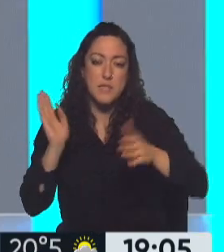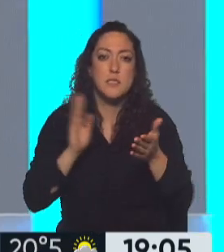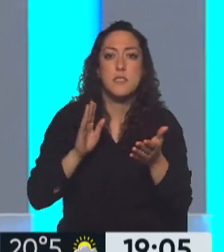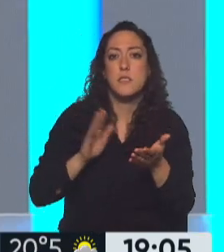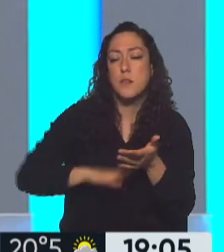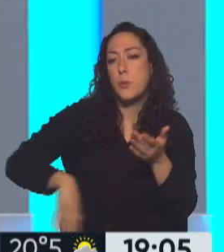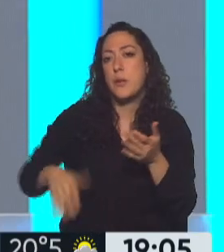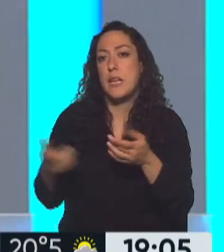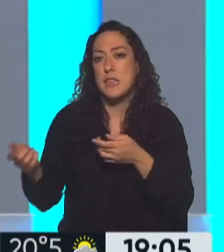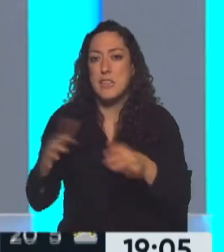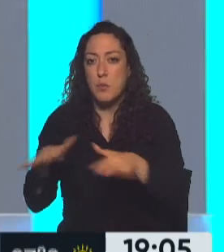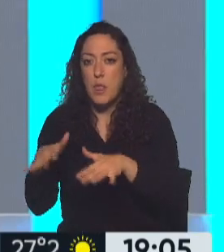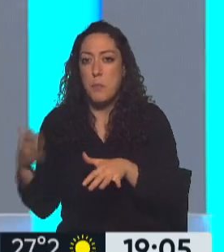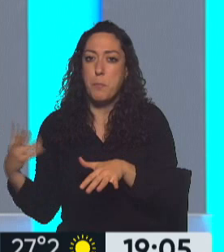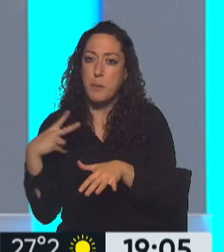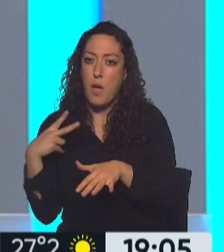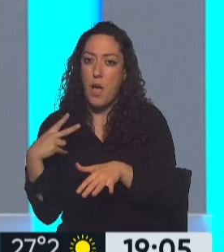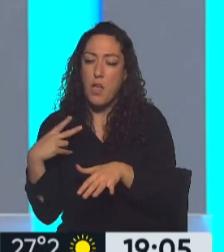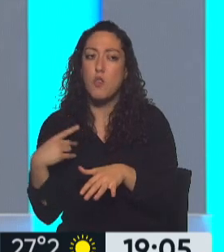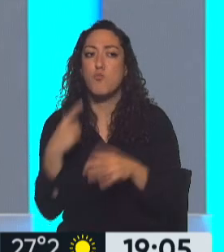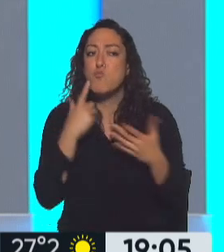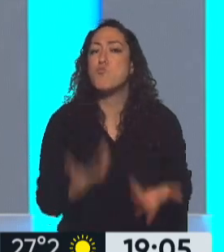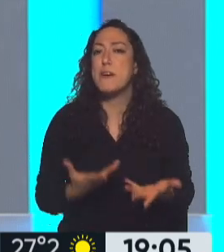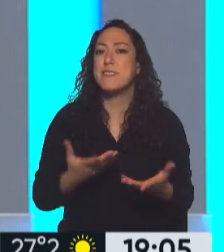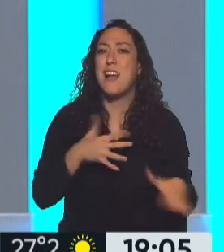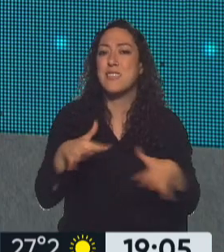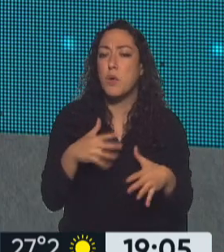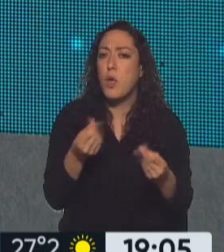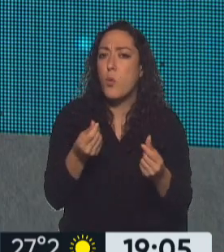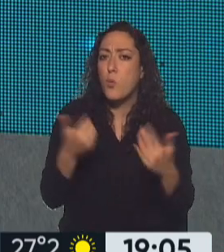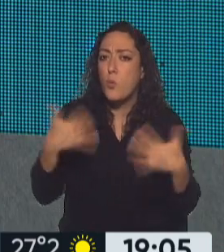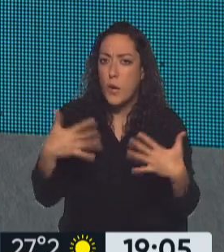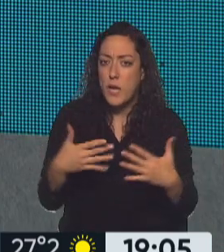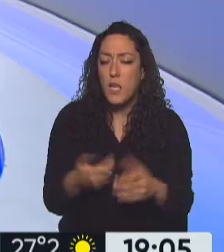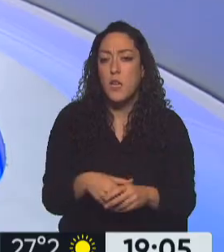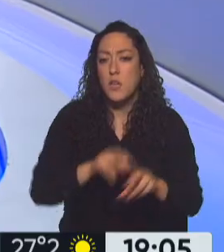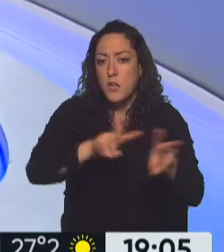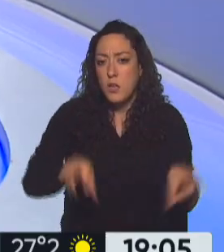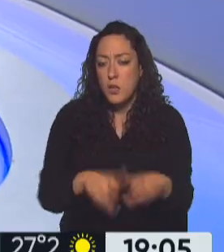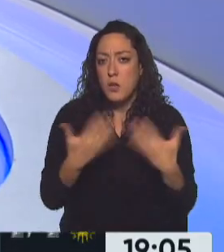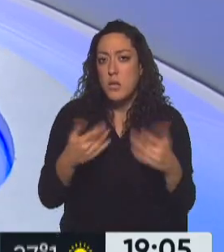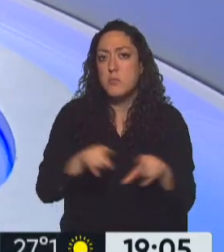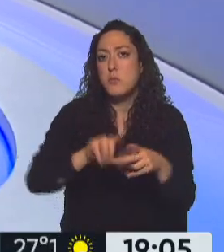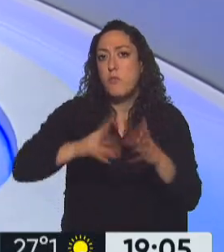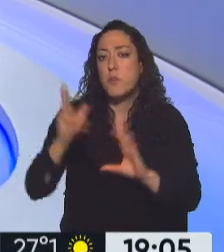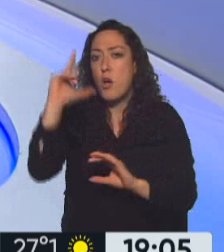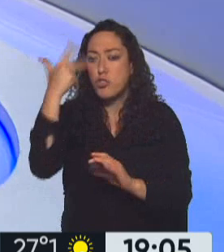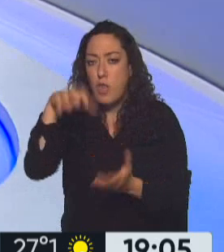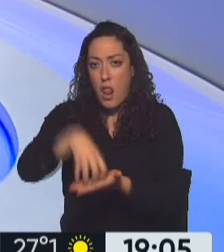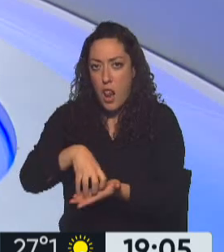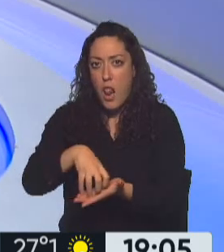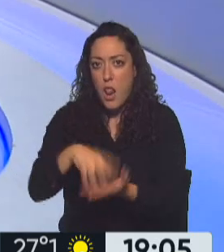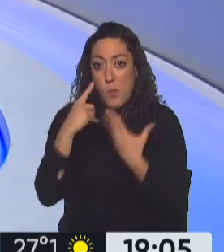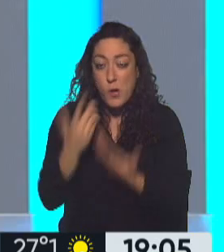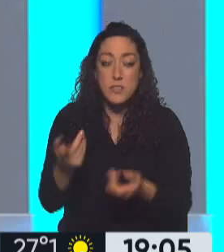privada demostrar que es rentable la actividad lo hemos demostrado nosotros En el caso de este hotel como en el caso